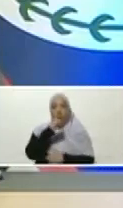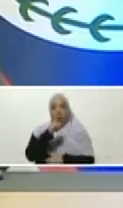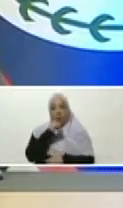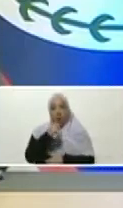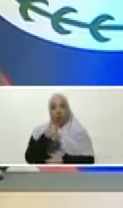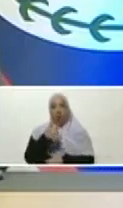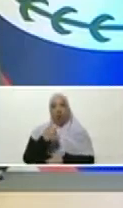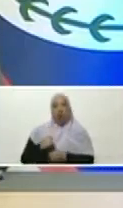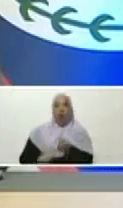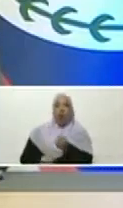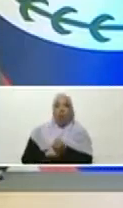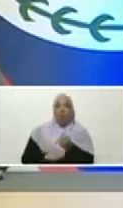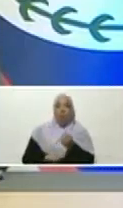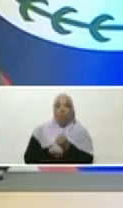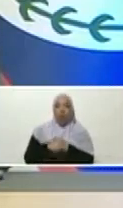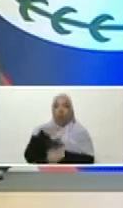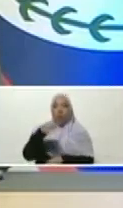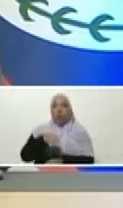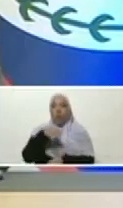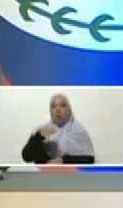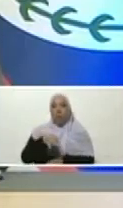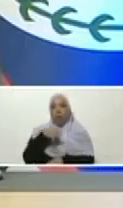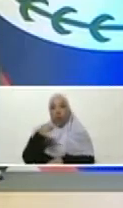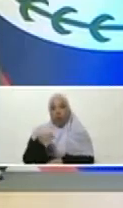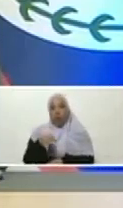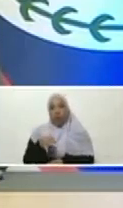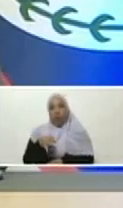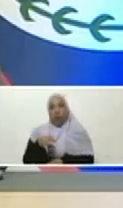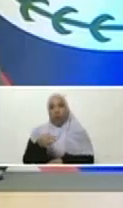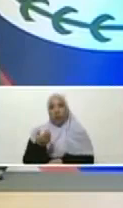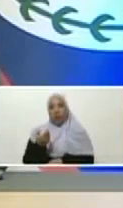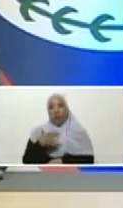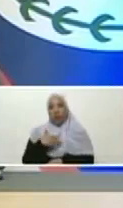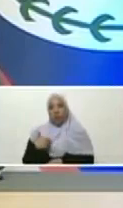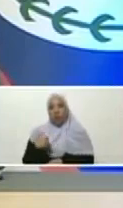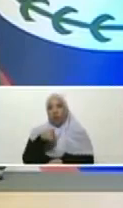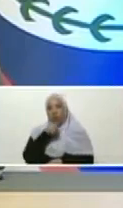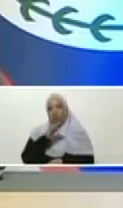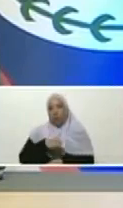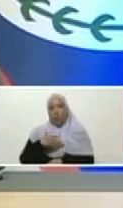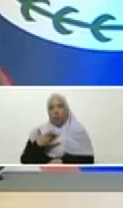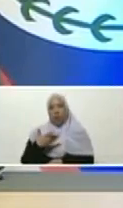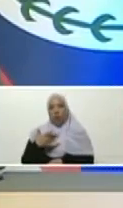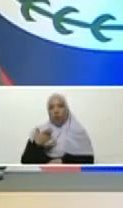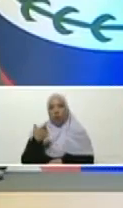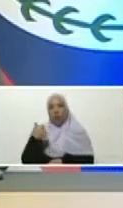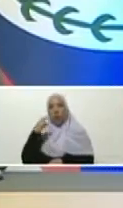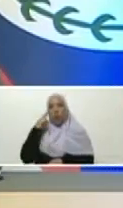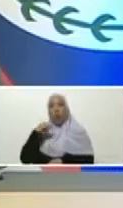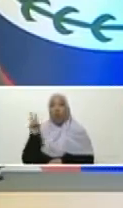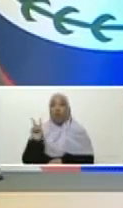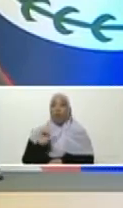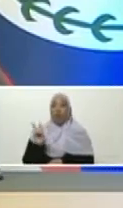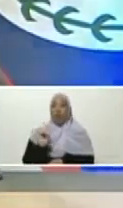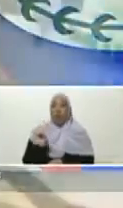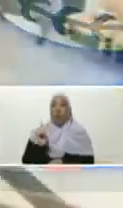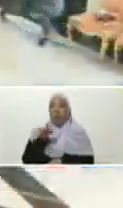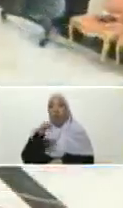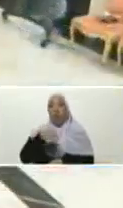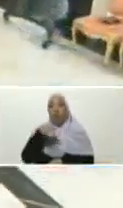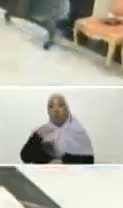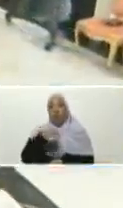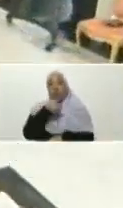la cooperación, siempre en ese marco. Belice puede contar con la República Bolivariana de Venezuela, siempre en el